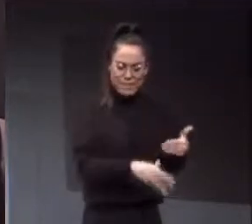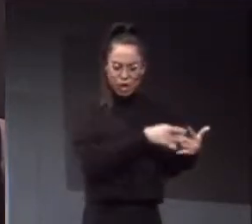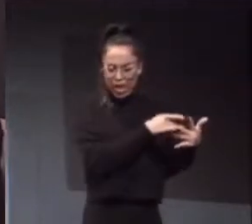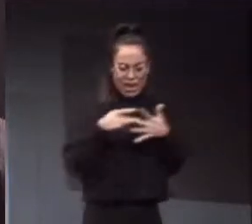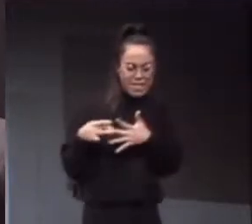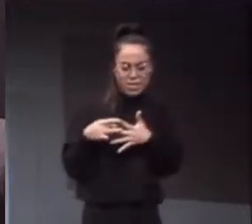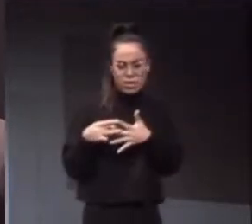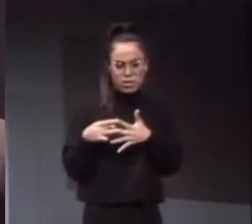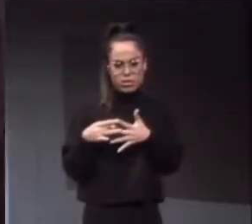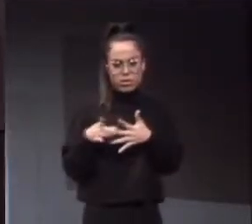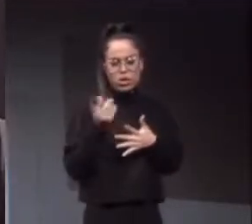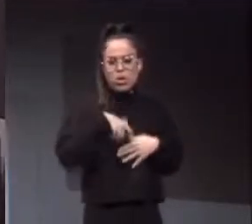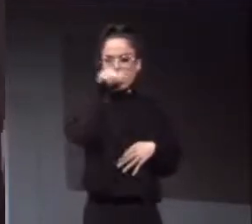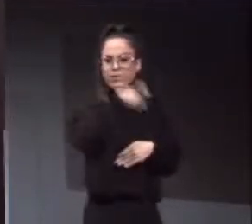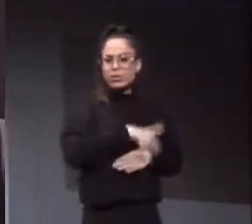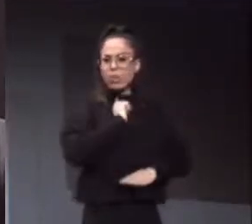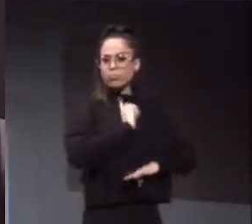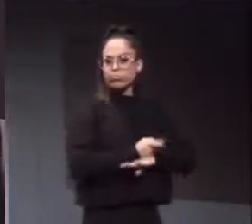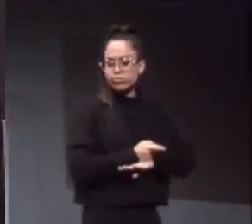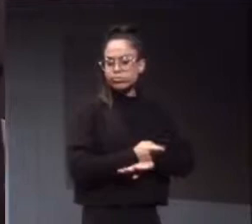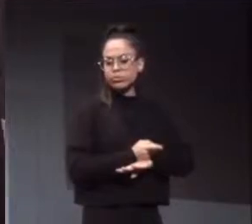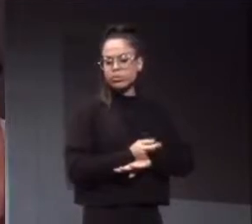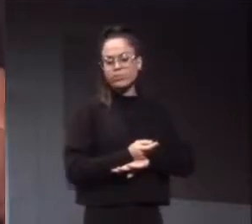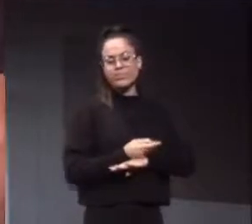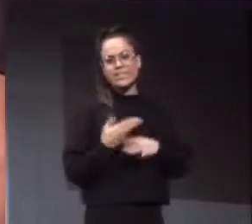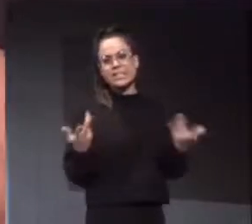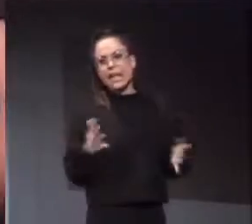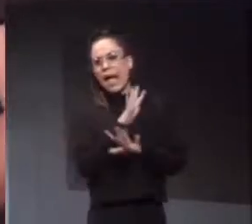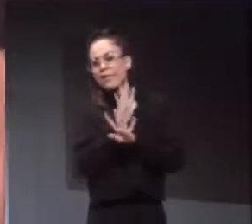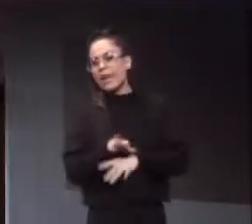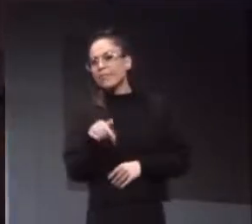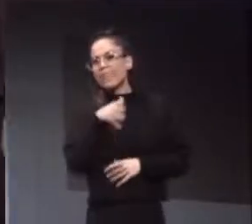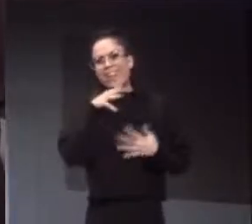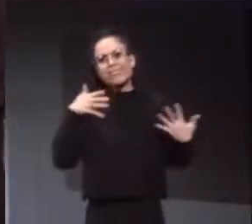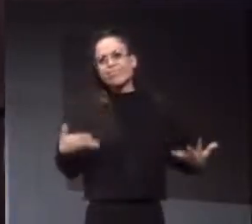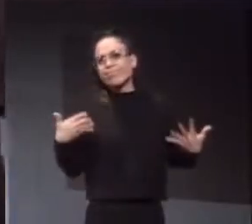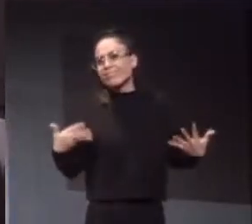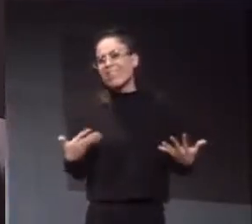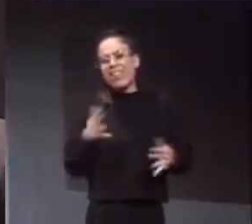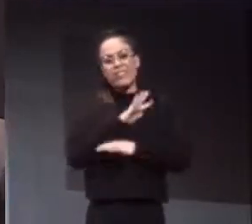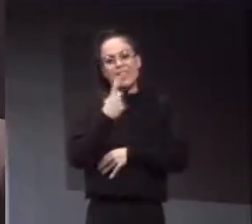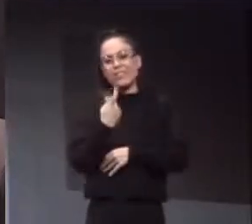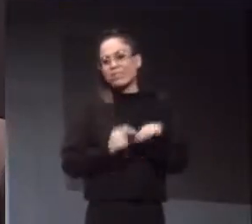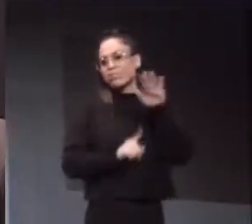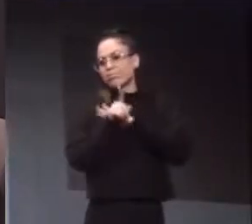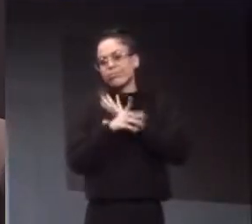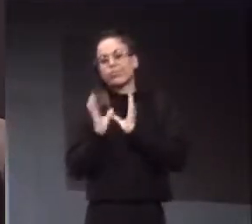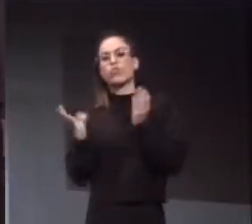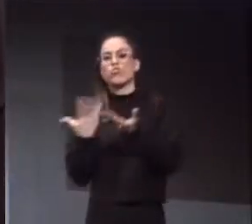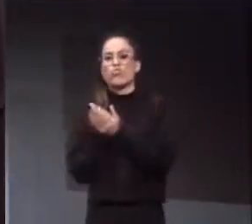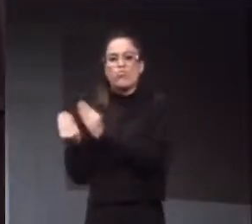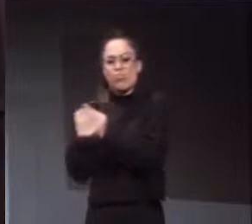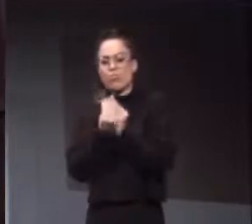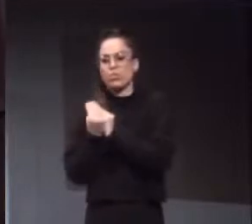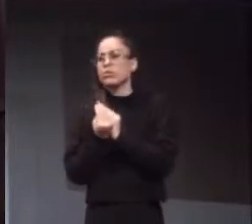figura del comité ejecutivo del aparato de las facciones y tal y todo eso hoy yo creo que que frena alguna pregunta más